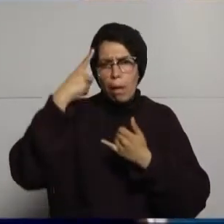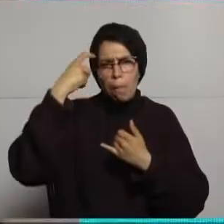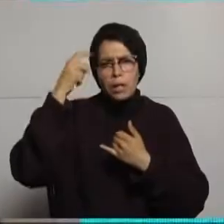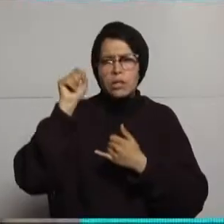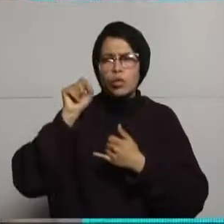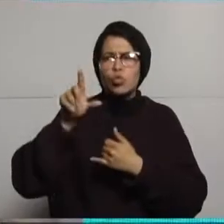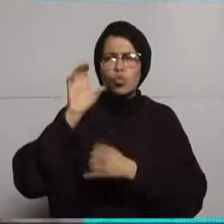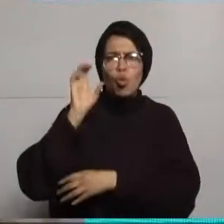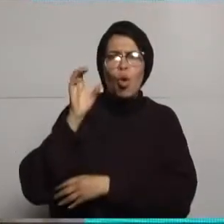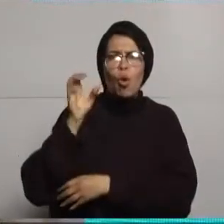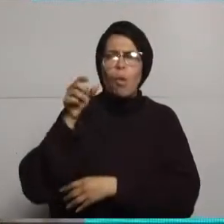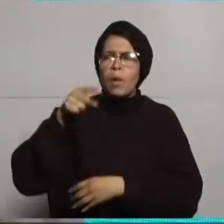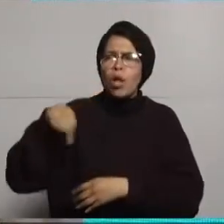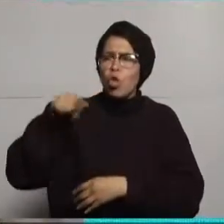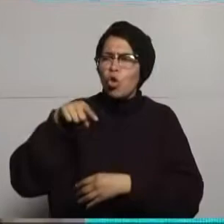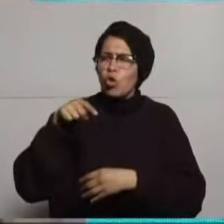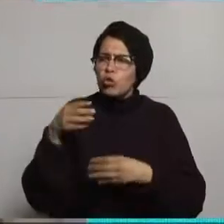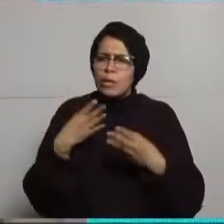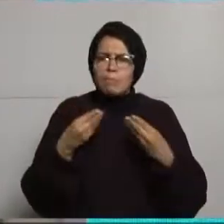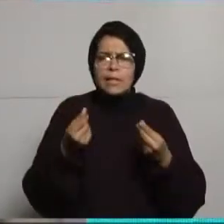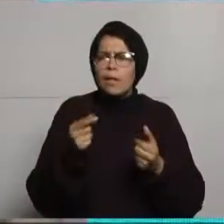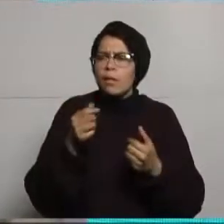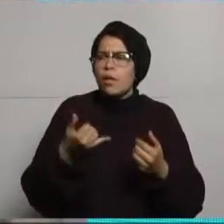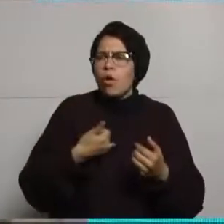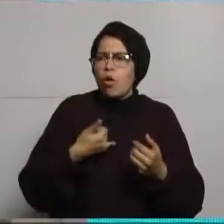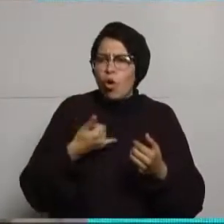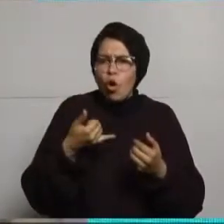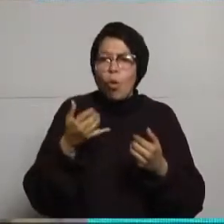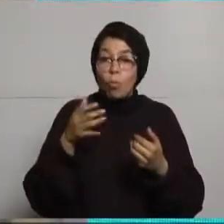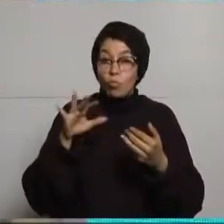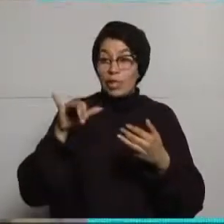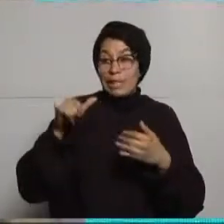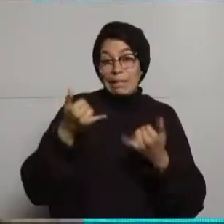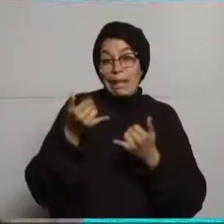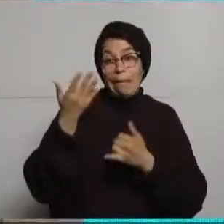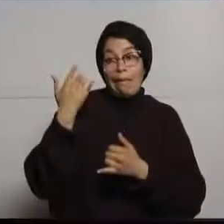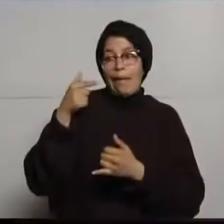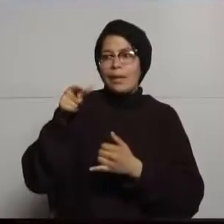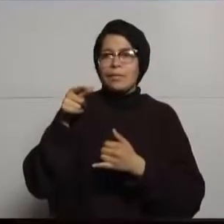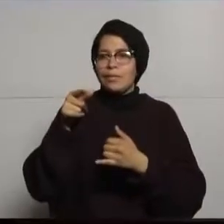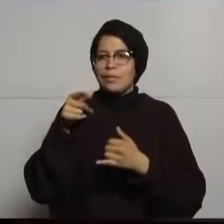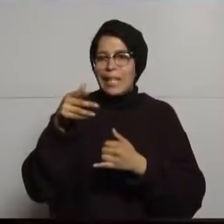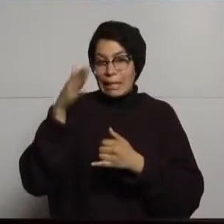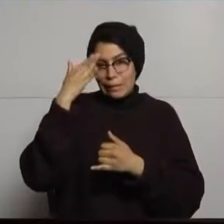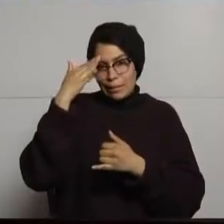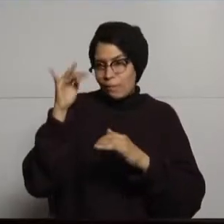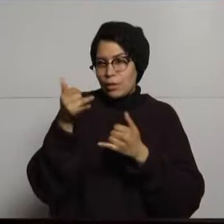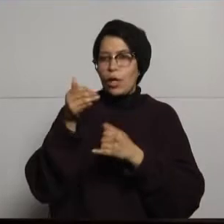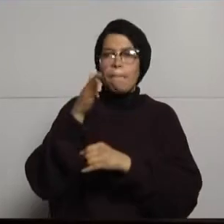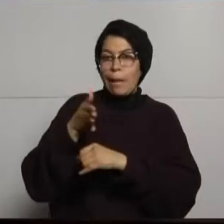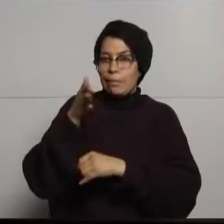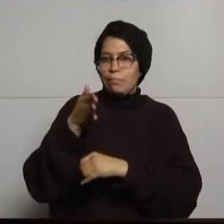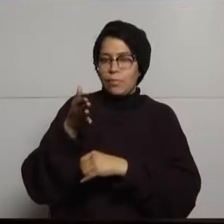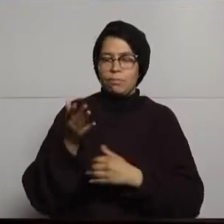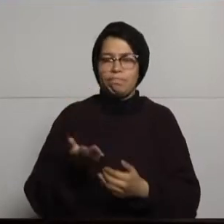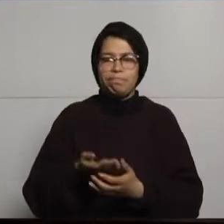han vivido. Ustedes tienen una rica experiencia en participación y seguramente tenés bastante para contar. Dos o